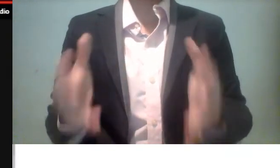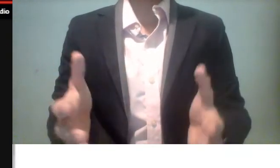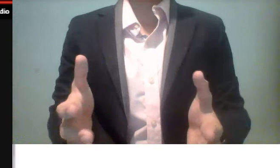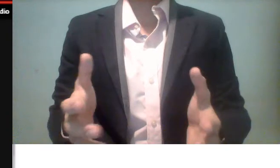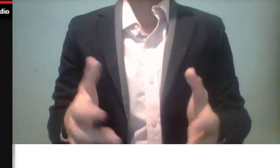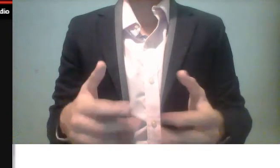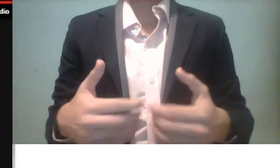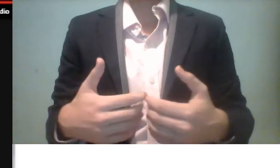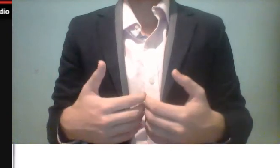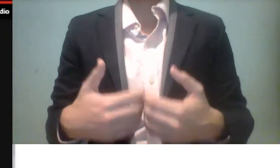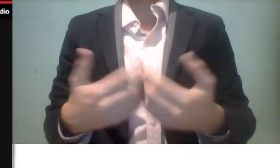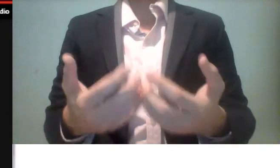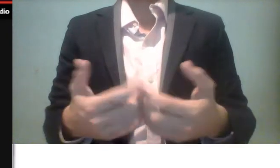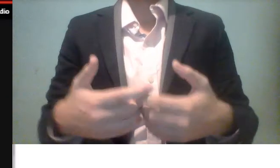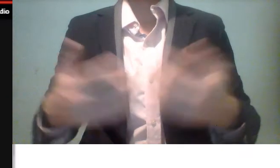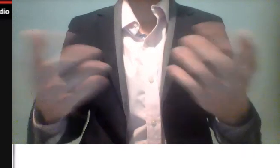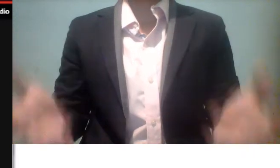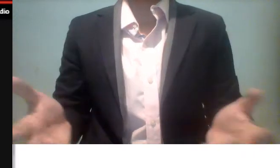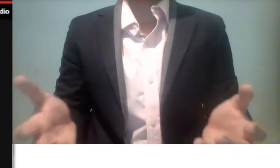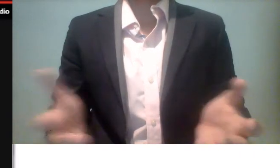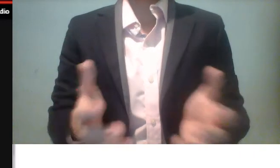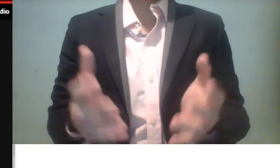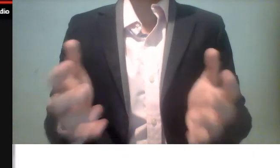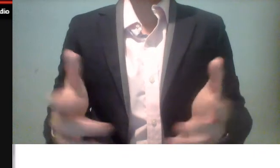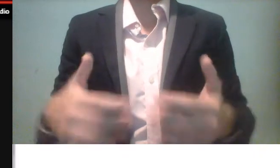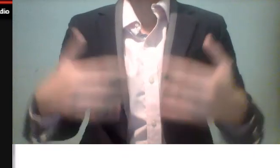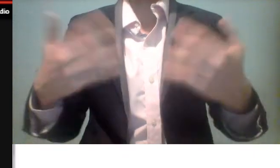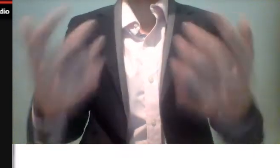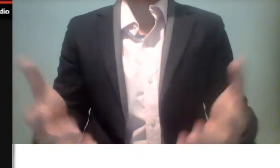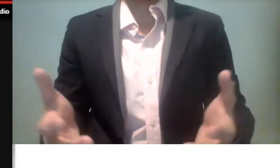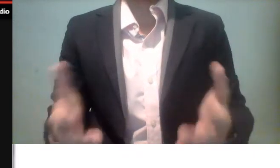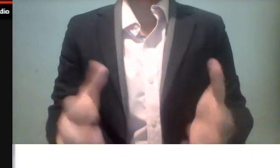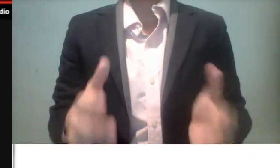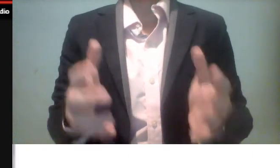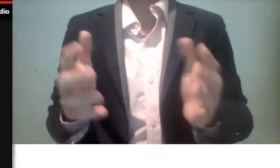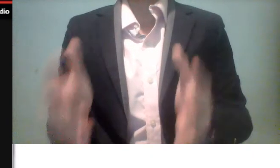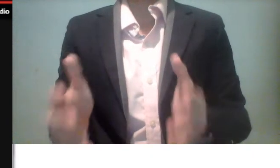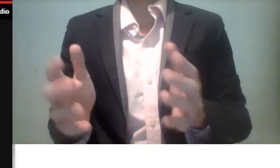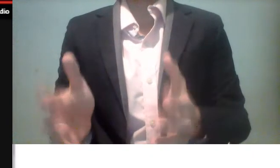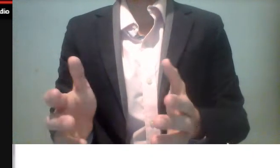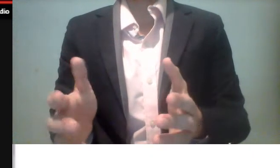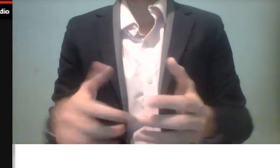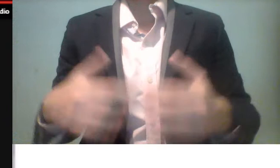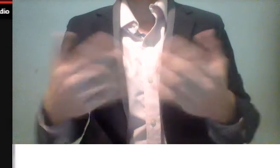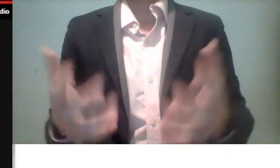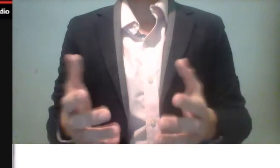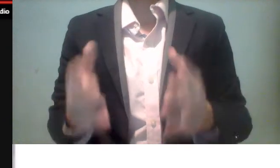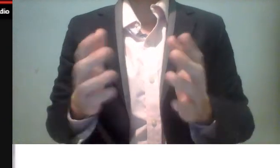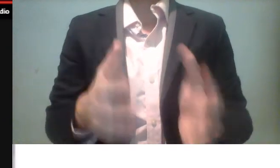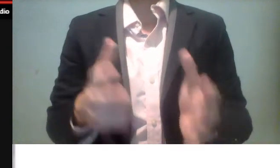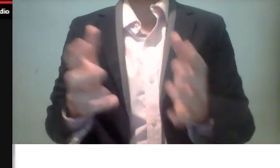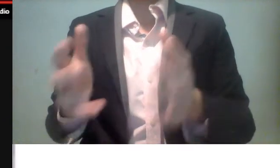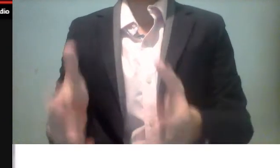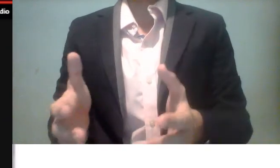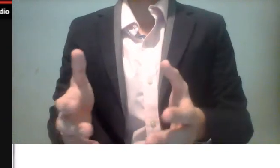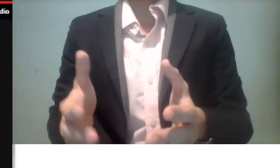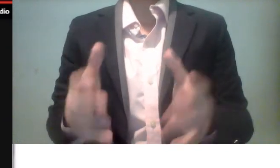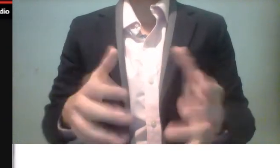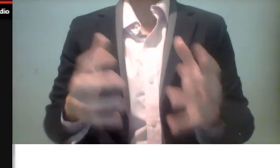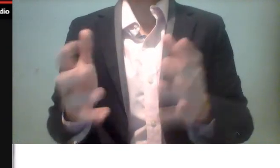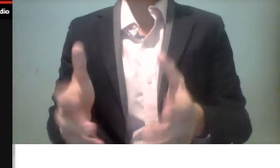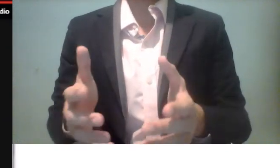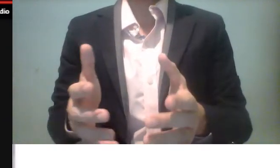nunca se hicieron caso sino que se dejaron a un lado y estas personas hasta la actualidad es que se les pudo hacer caso por el hecho de que bueno, se cambió de